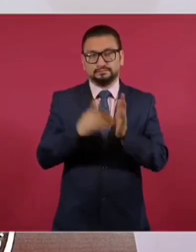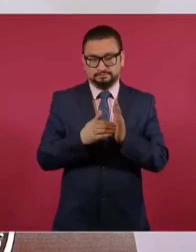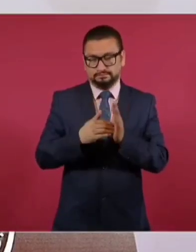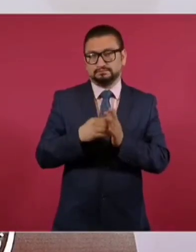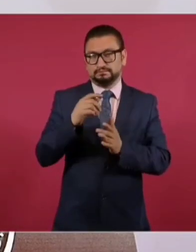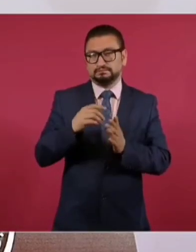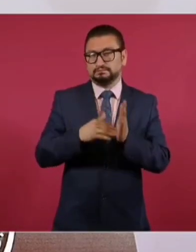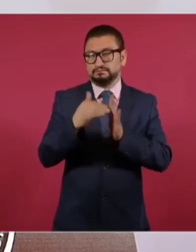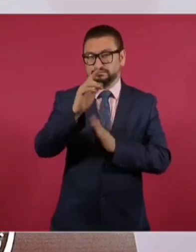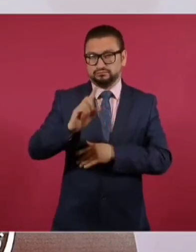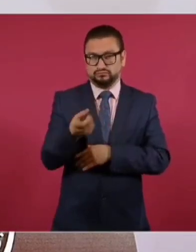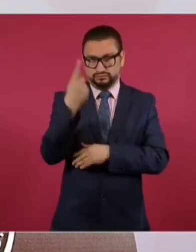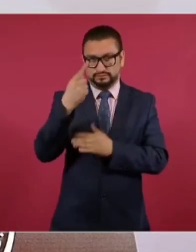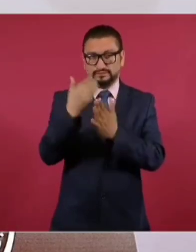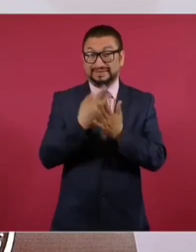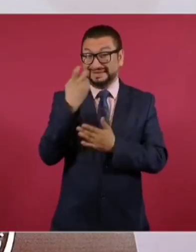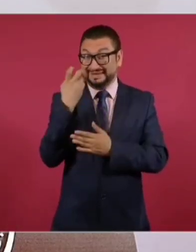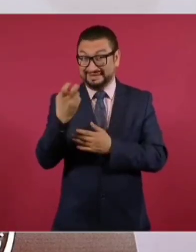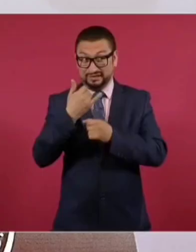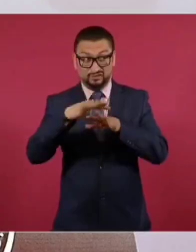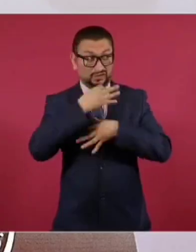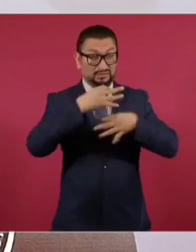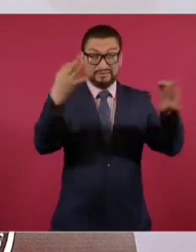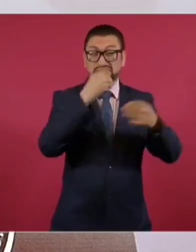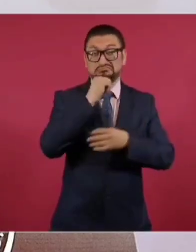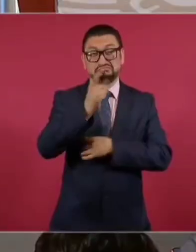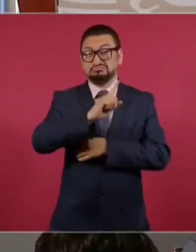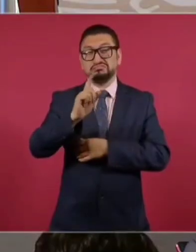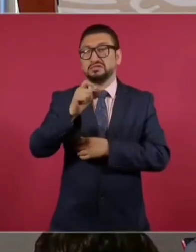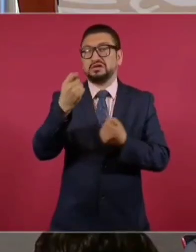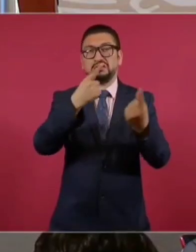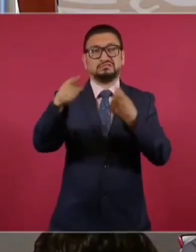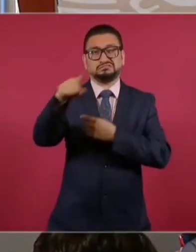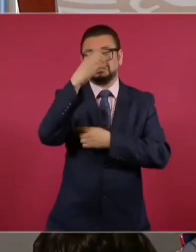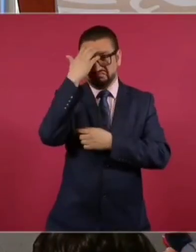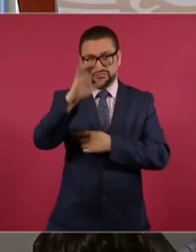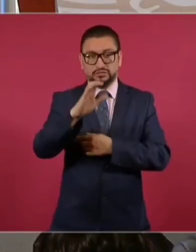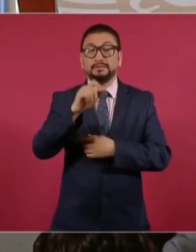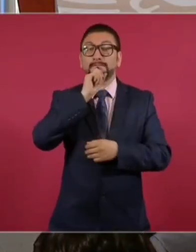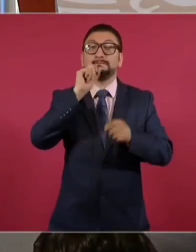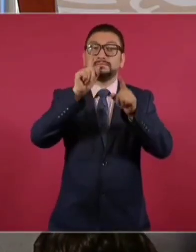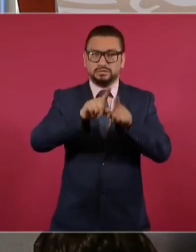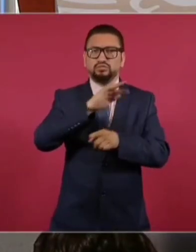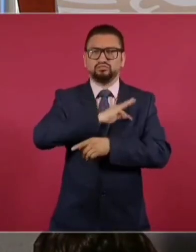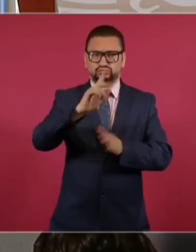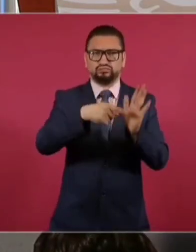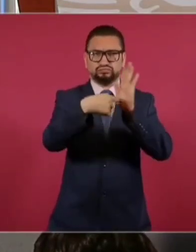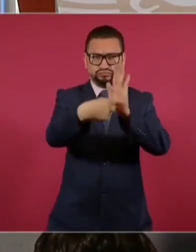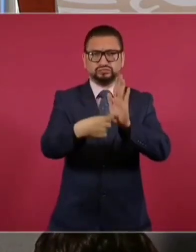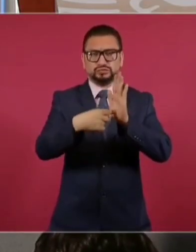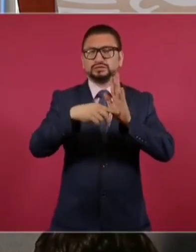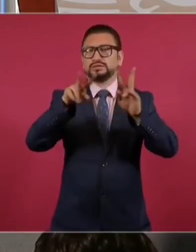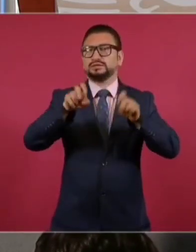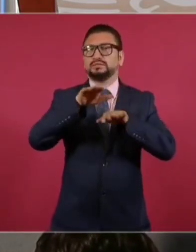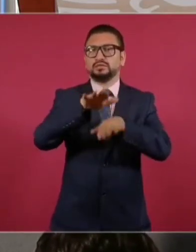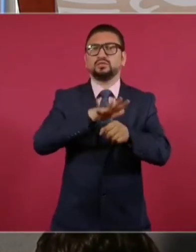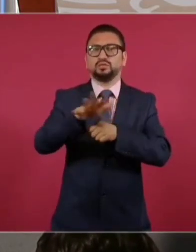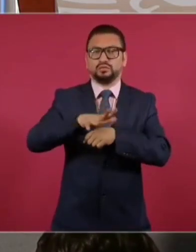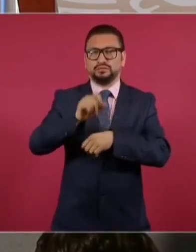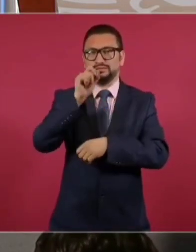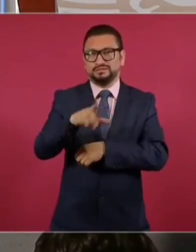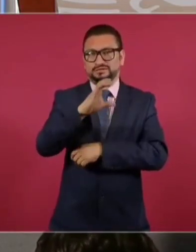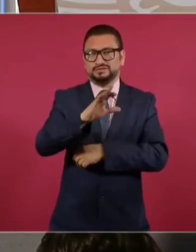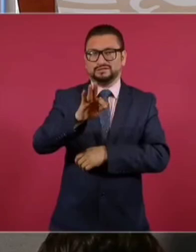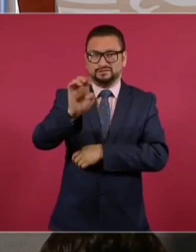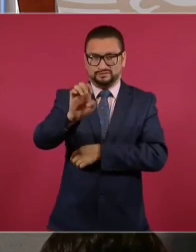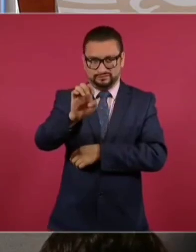no se conoce o no se dice. Y lo mismo podría comentarle sobre la Comisión Federal de